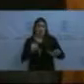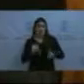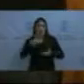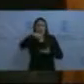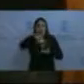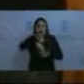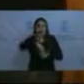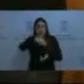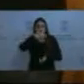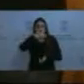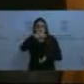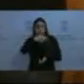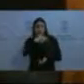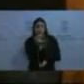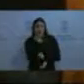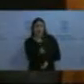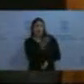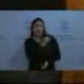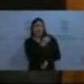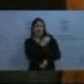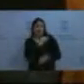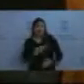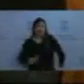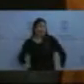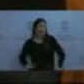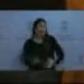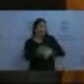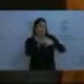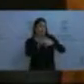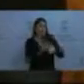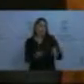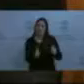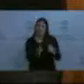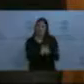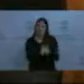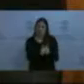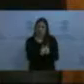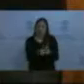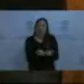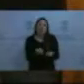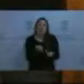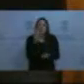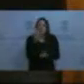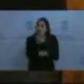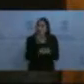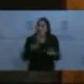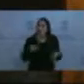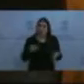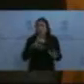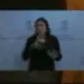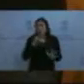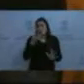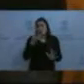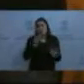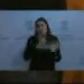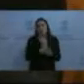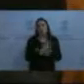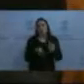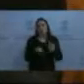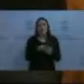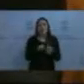las preguntas tienen que ver con dependencia, cosa que me parece muy correcta, porque creo que es construir